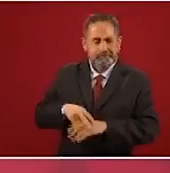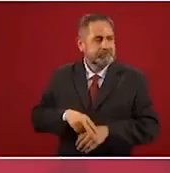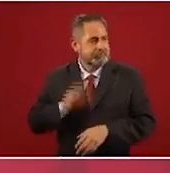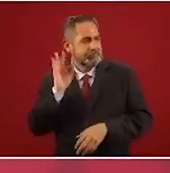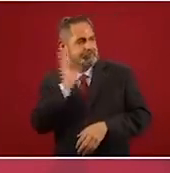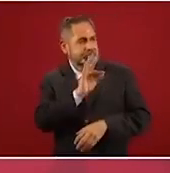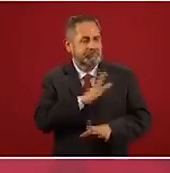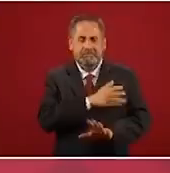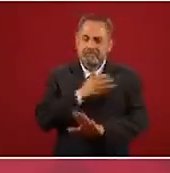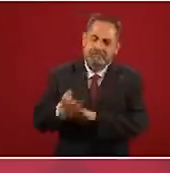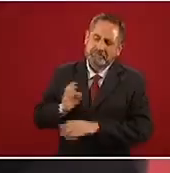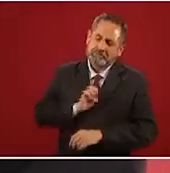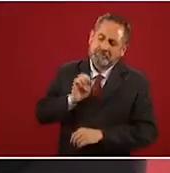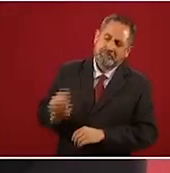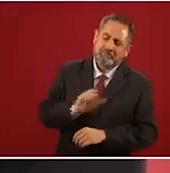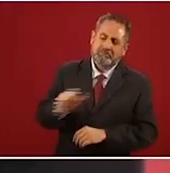xenofóbica,